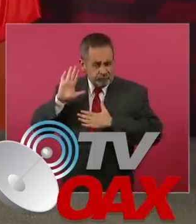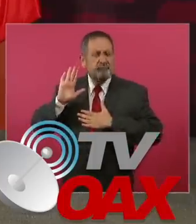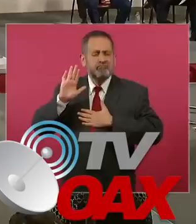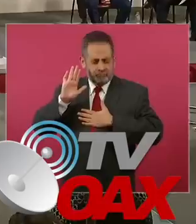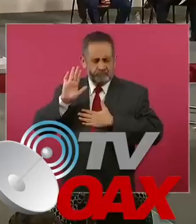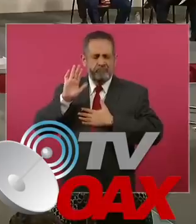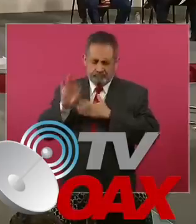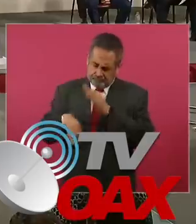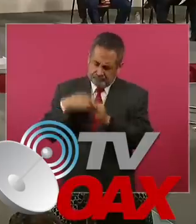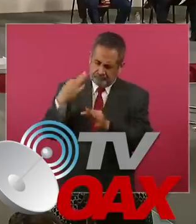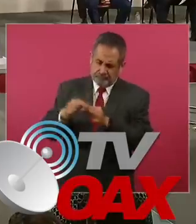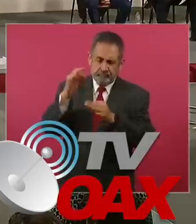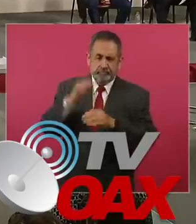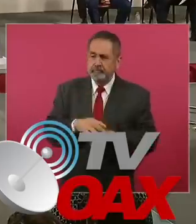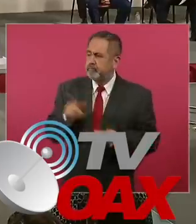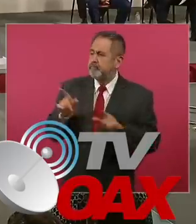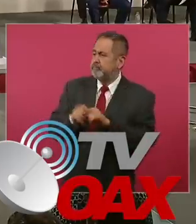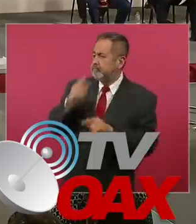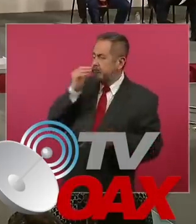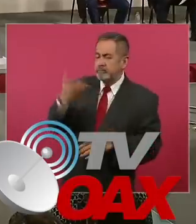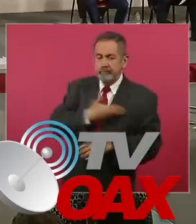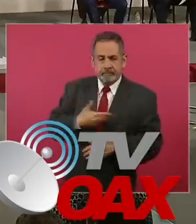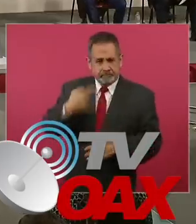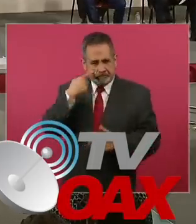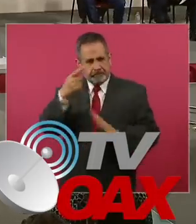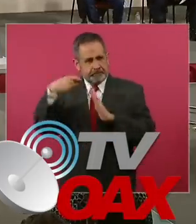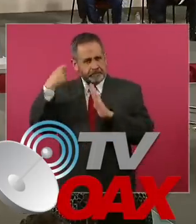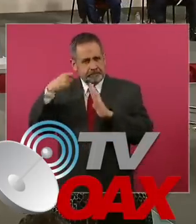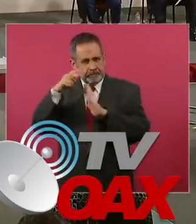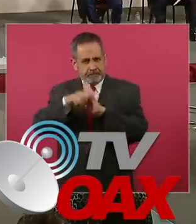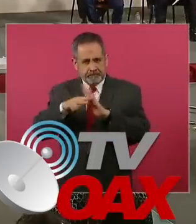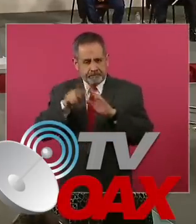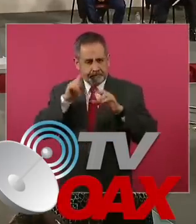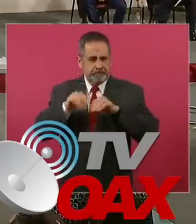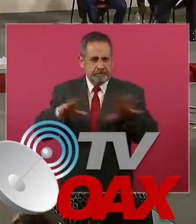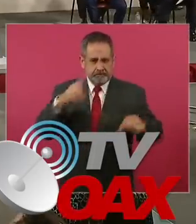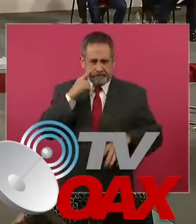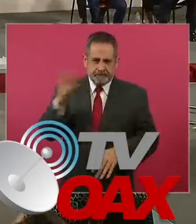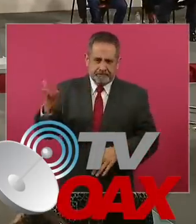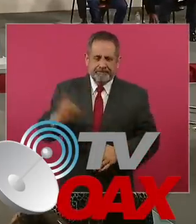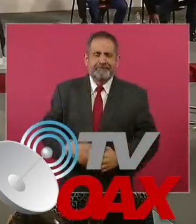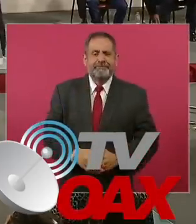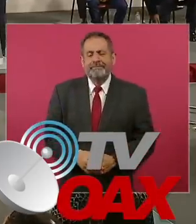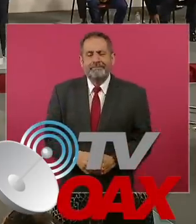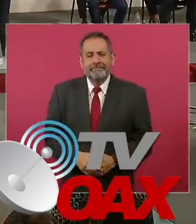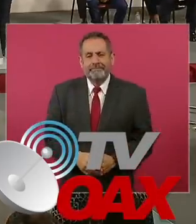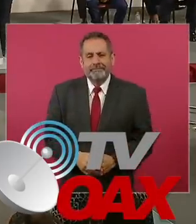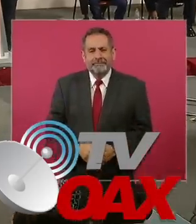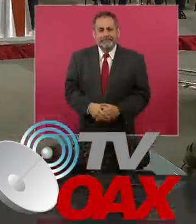cuanto, señor presidente, tenemos un video donde está en marcha ya el primer tren.